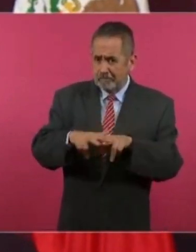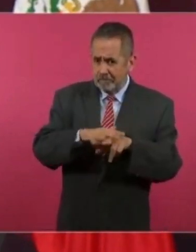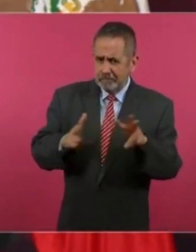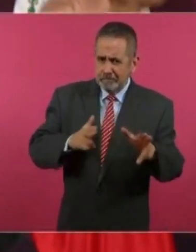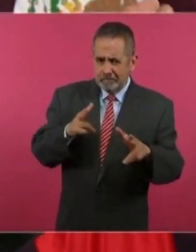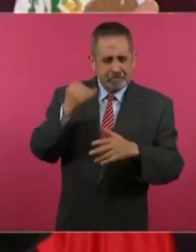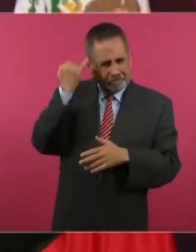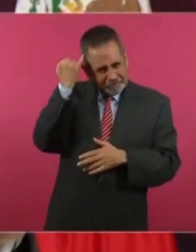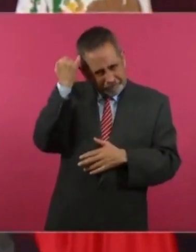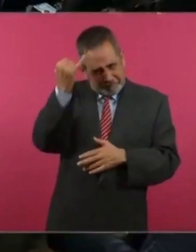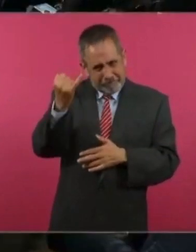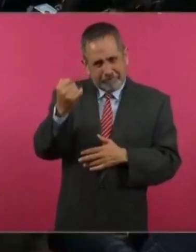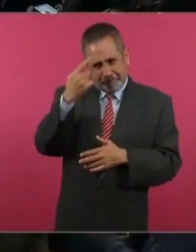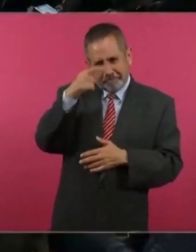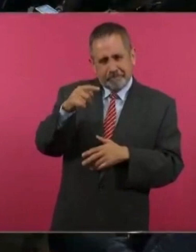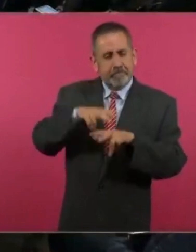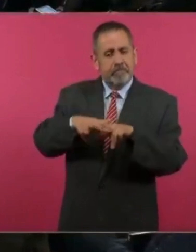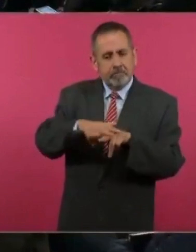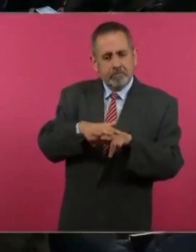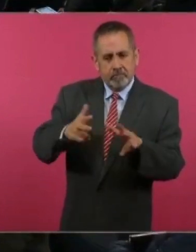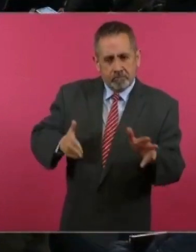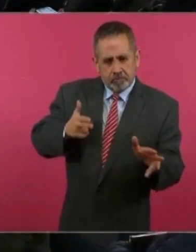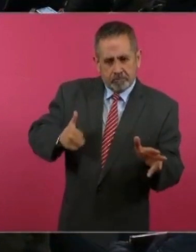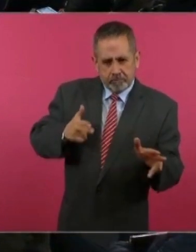Estoy hablando de los trenes,